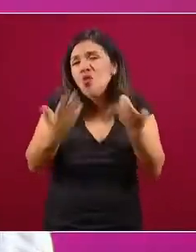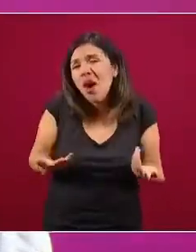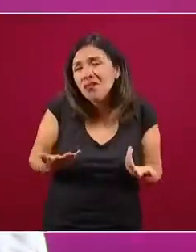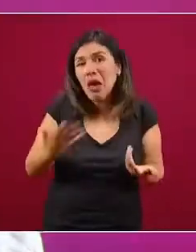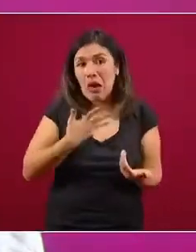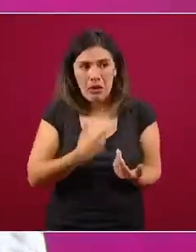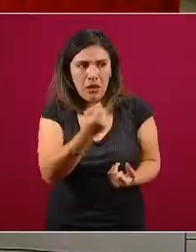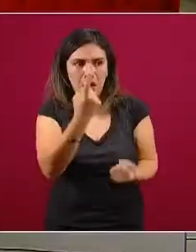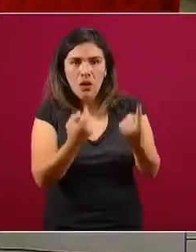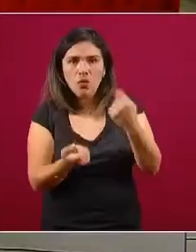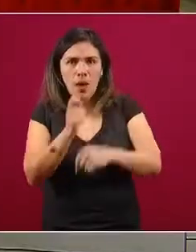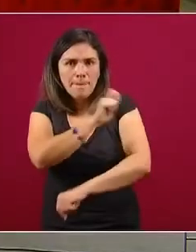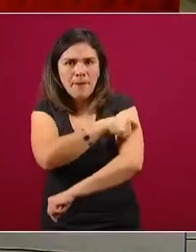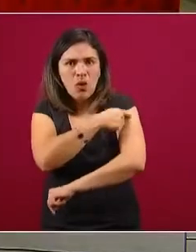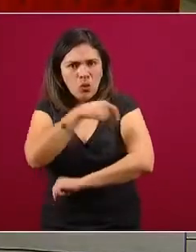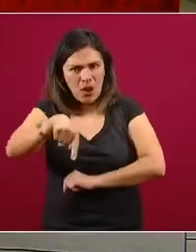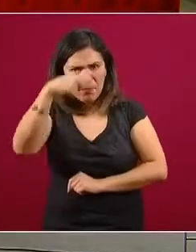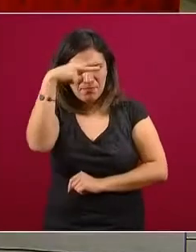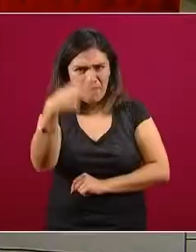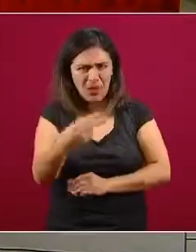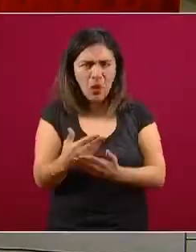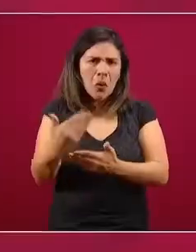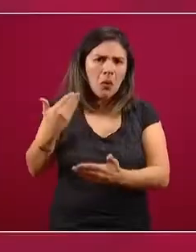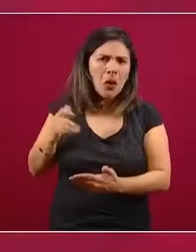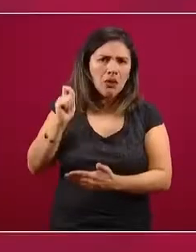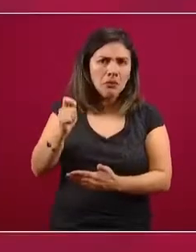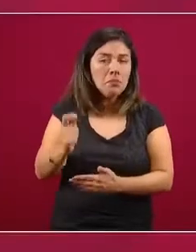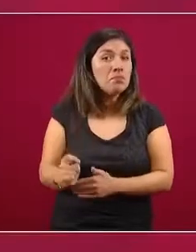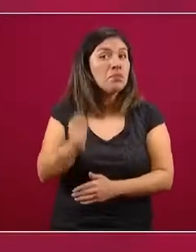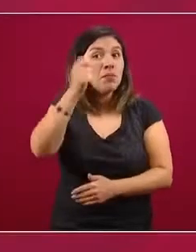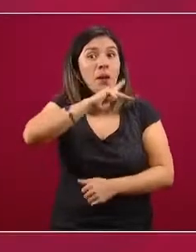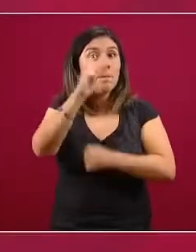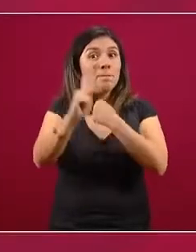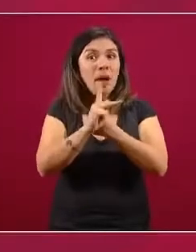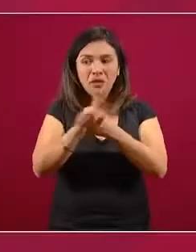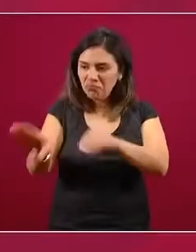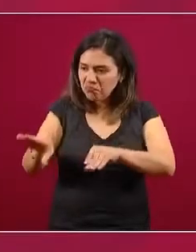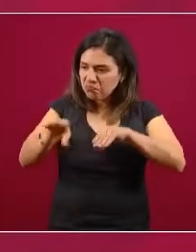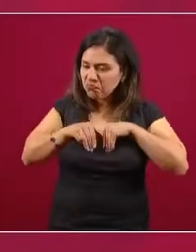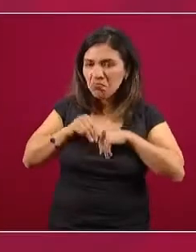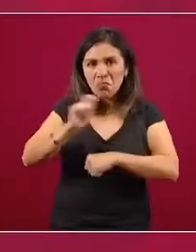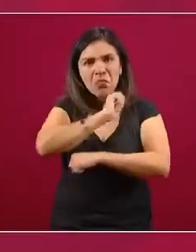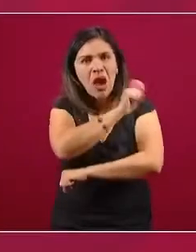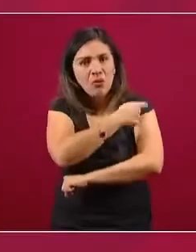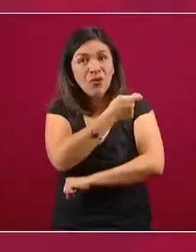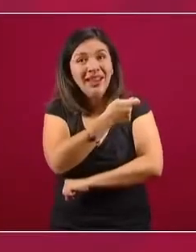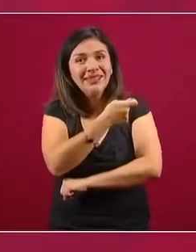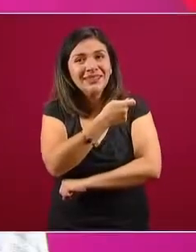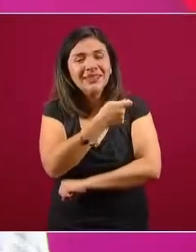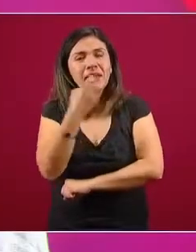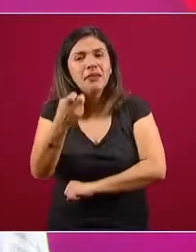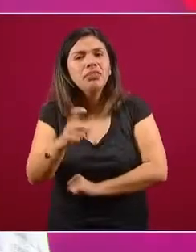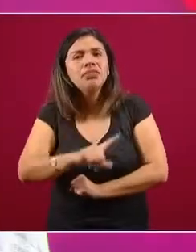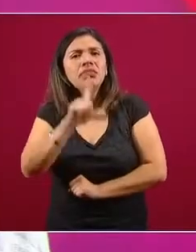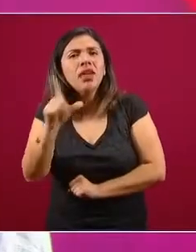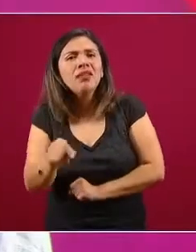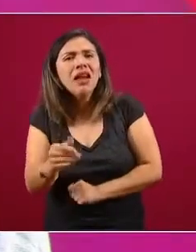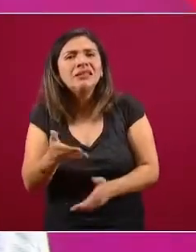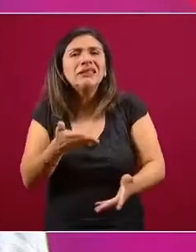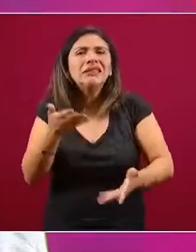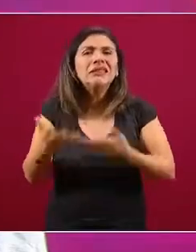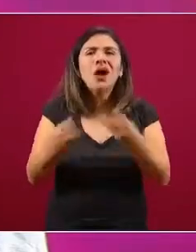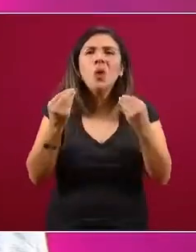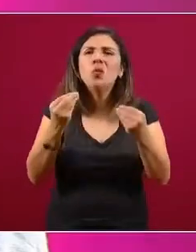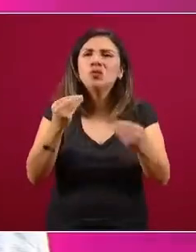algunas vacunas que México en su momento fue de los primeros en adoptar y fueron después sujetas de una